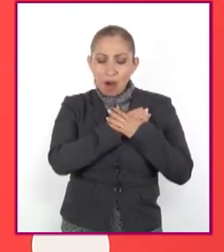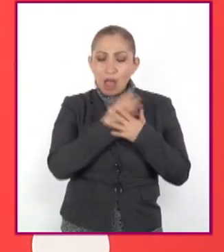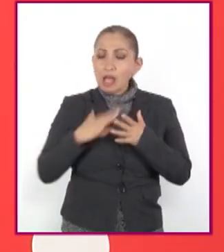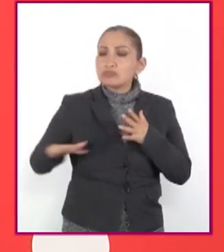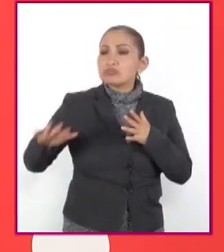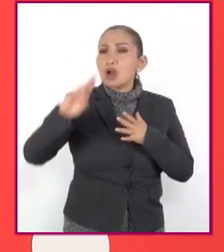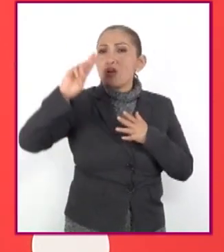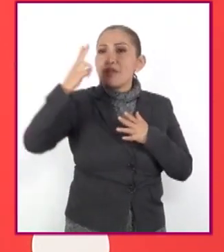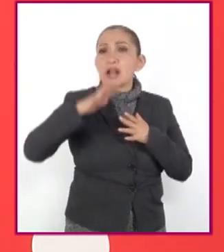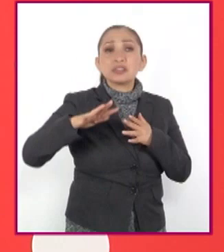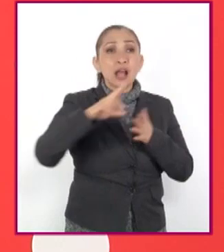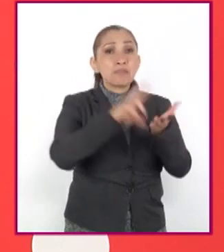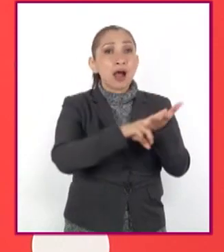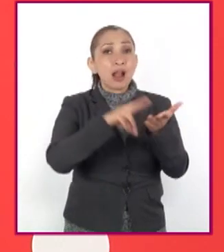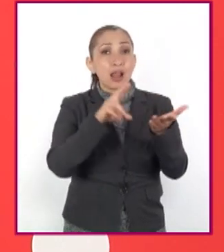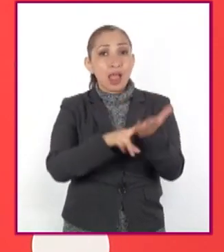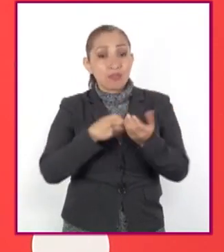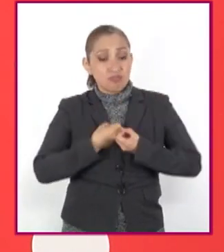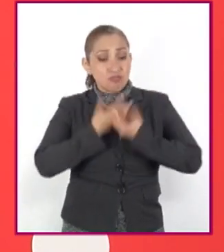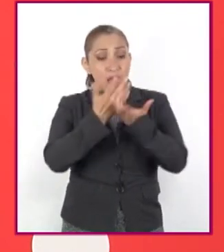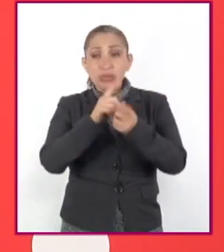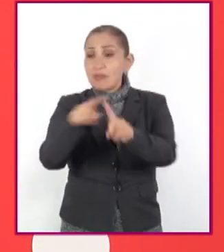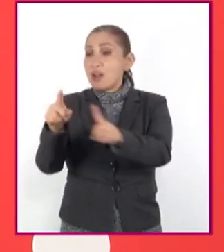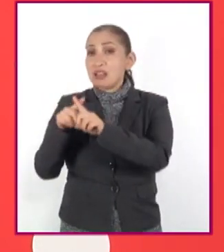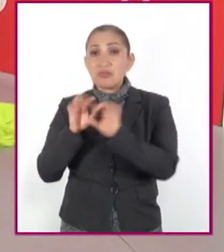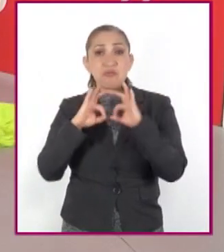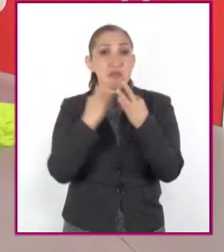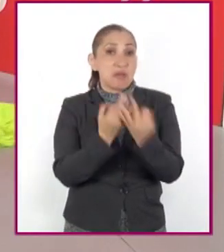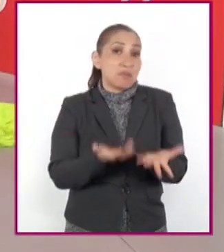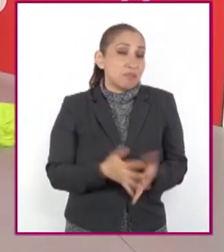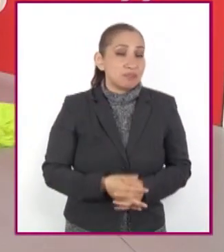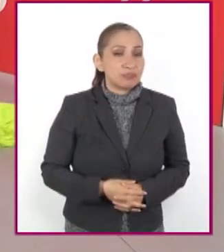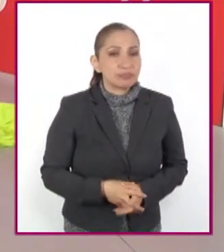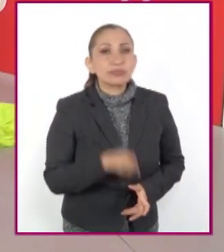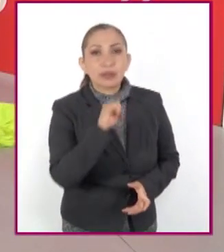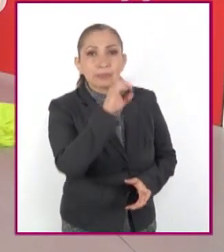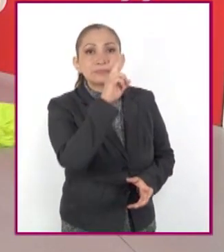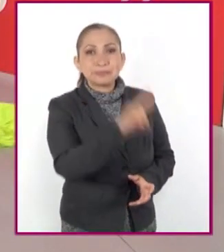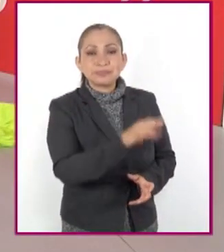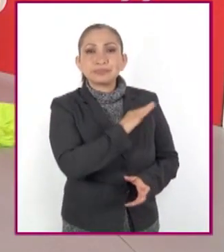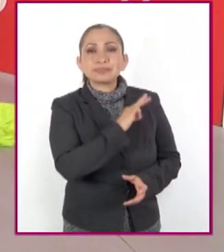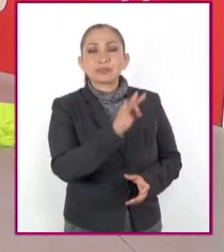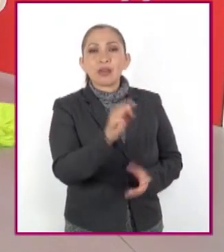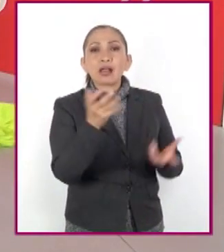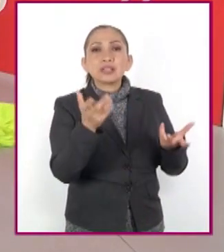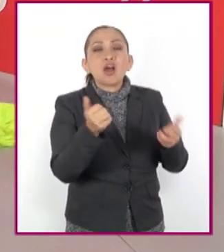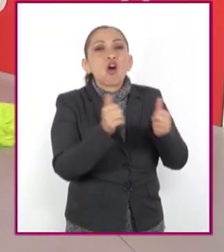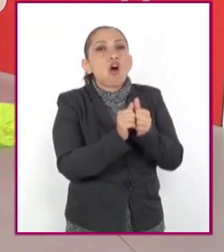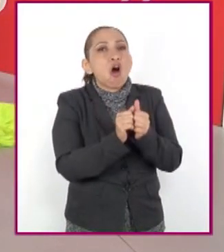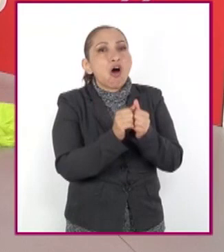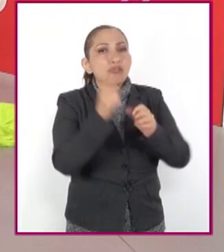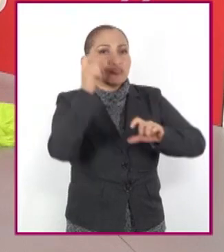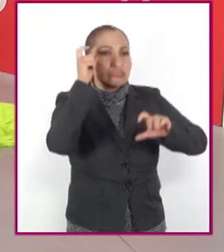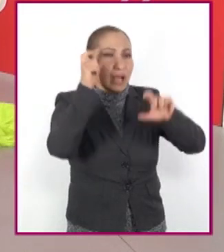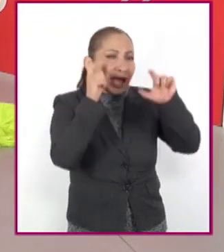universal, el cual expresamos de diferentes maneras. Así es, lo podemos hacer mediante